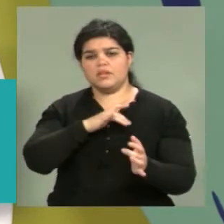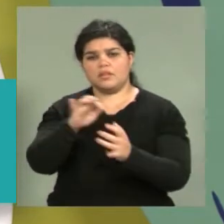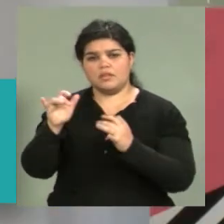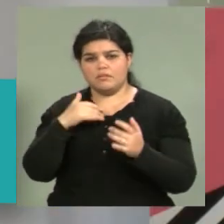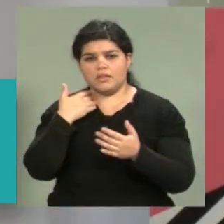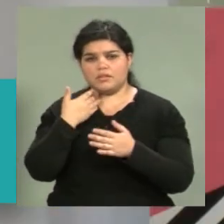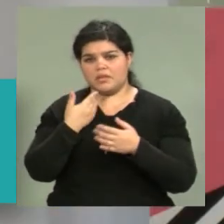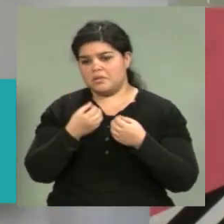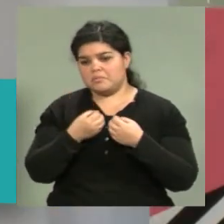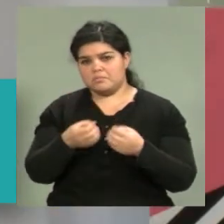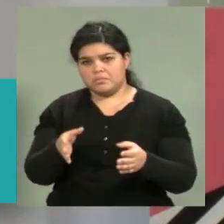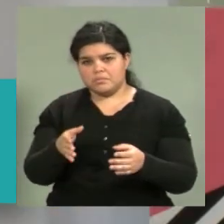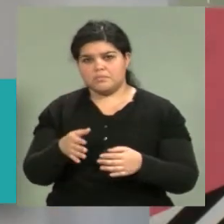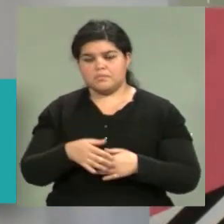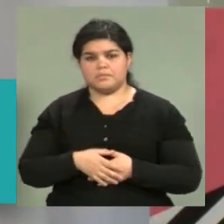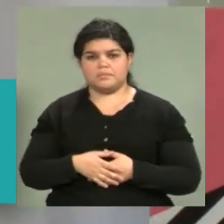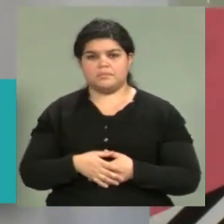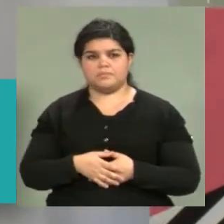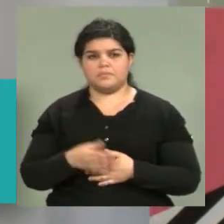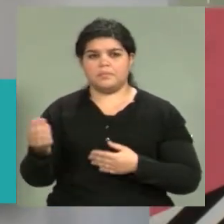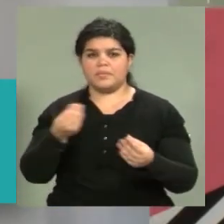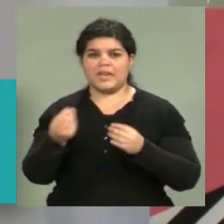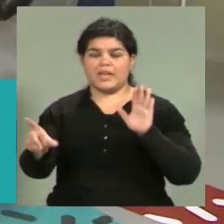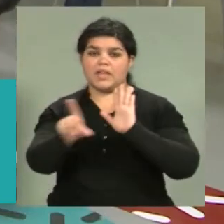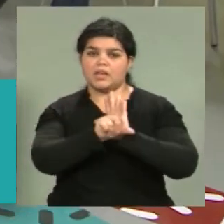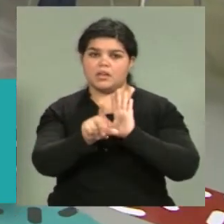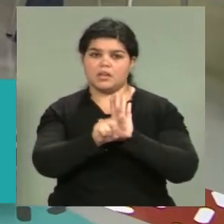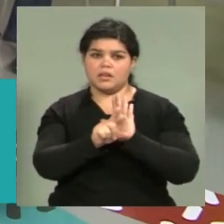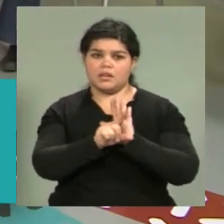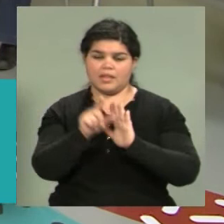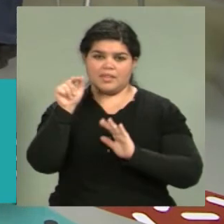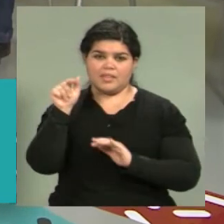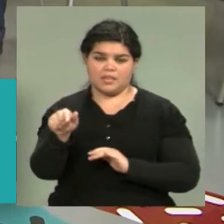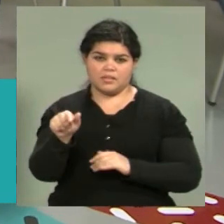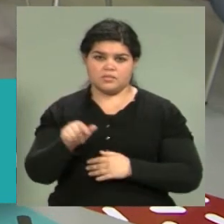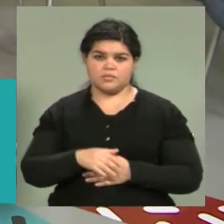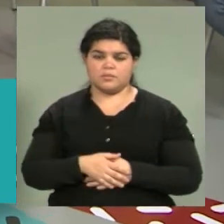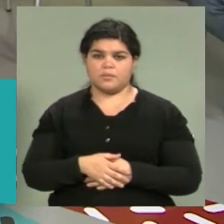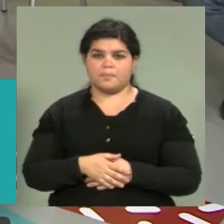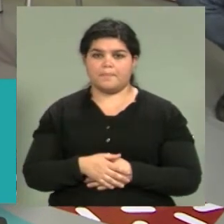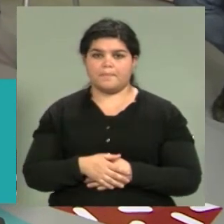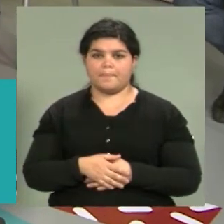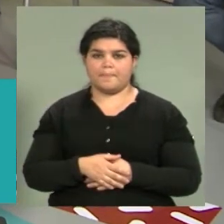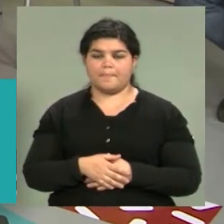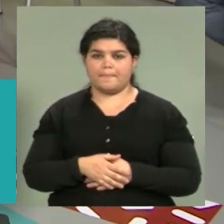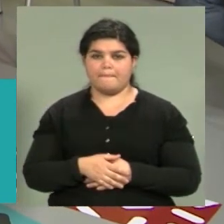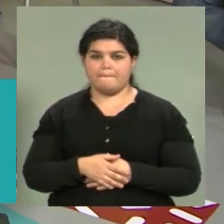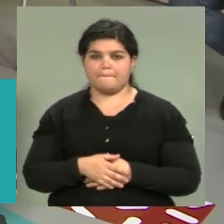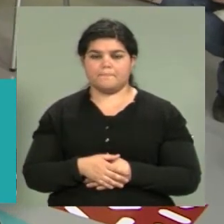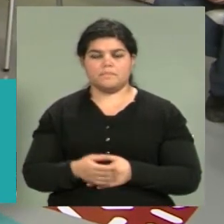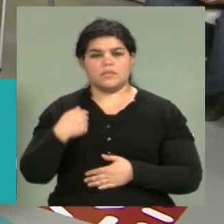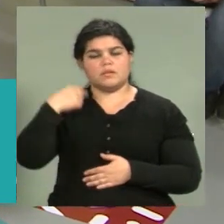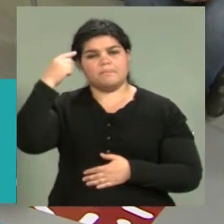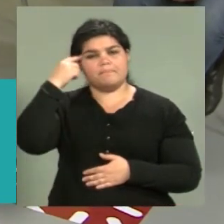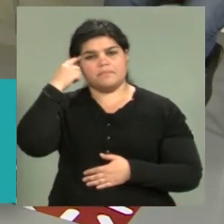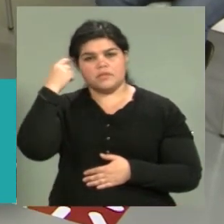es parte de un debate para abrir para las posibilidades legales de la eutanasia, ahí yo creo que entramos en un campo